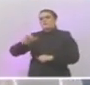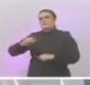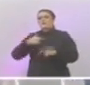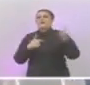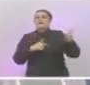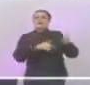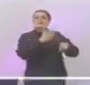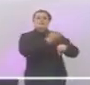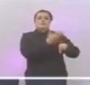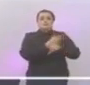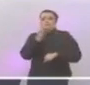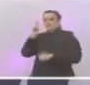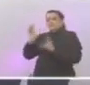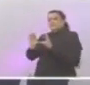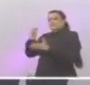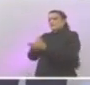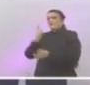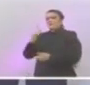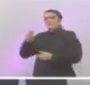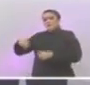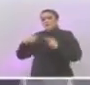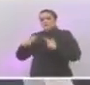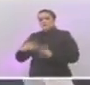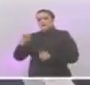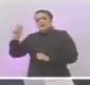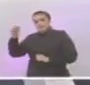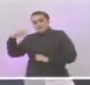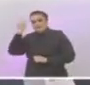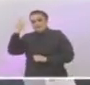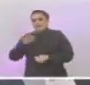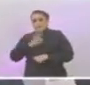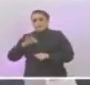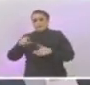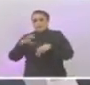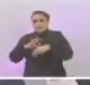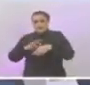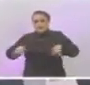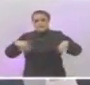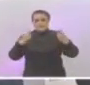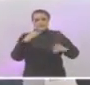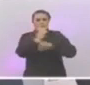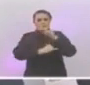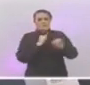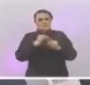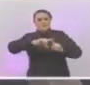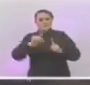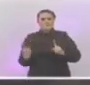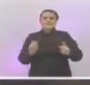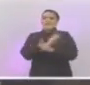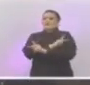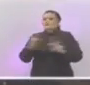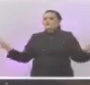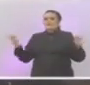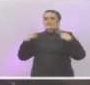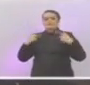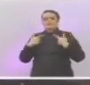Estados Unidos, lo que permitió a los ganaderos potosinos volver al mercado nacional e internacional. A todos los